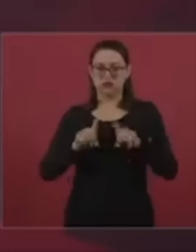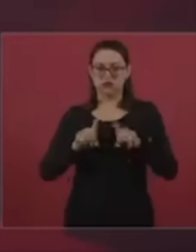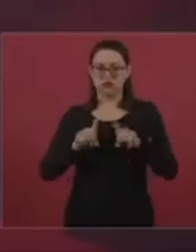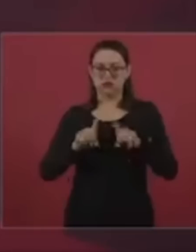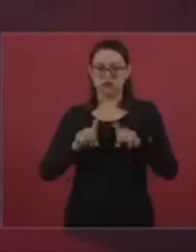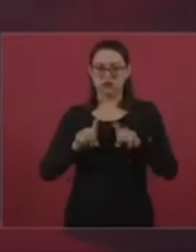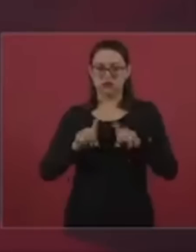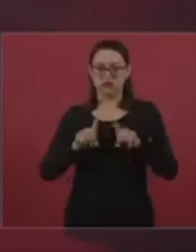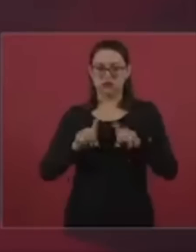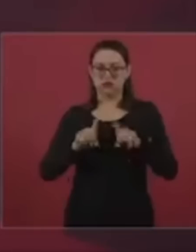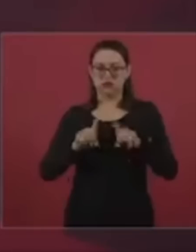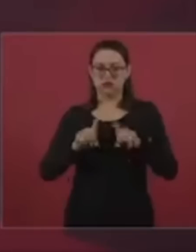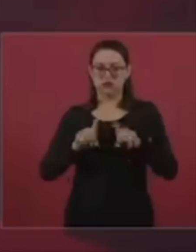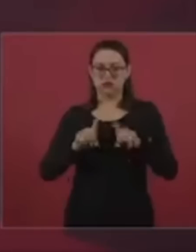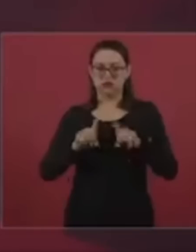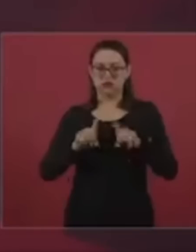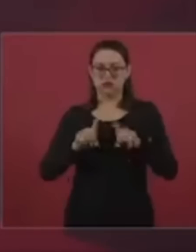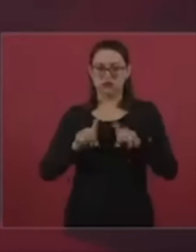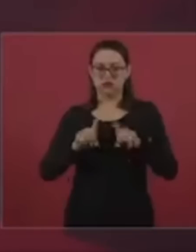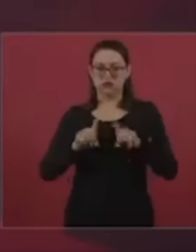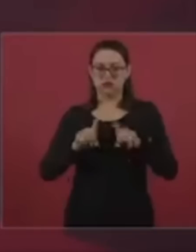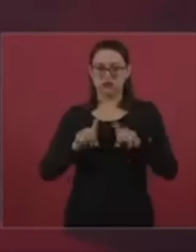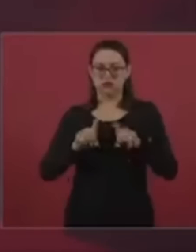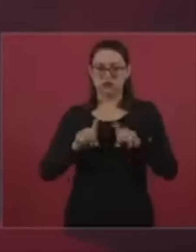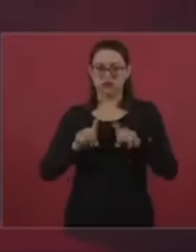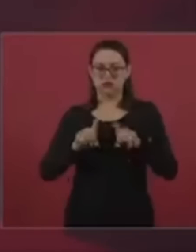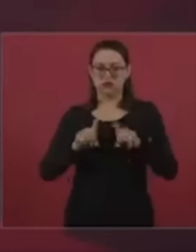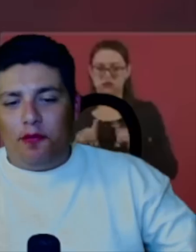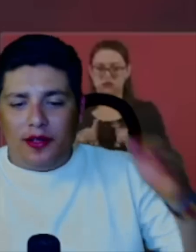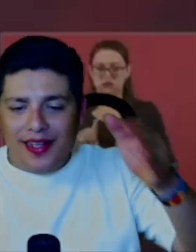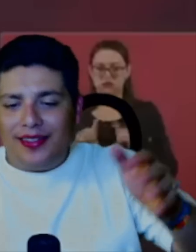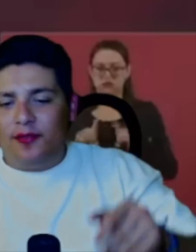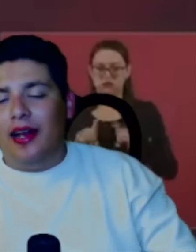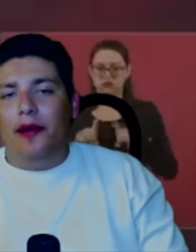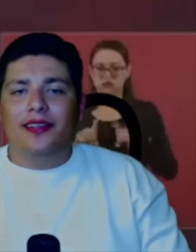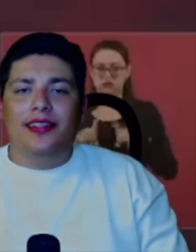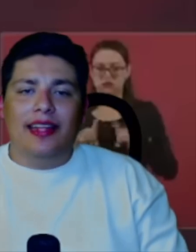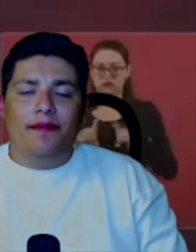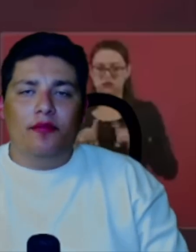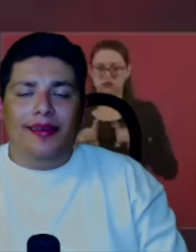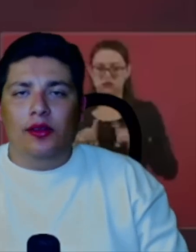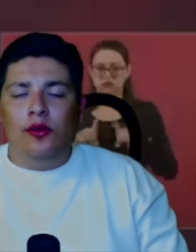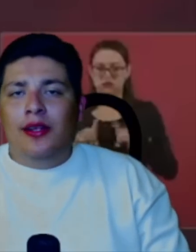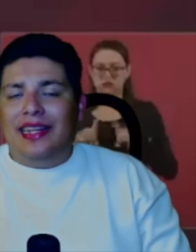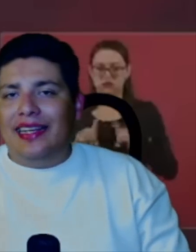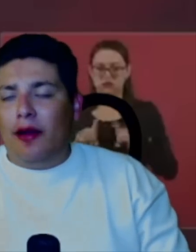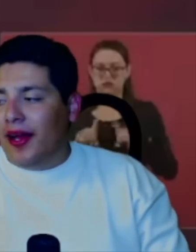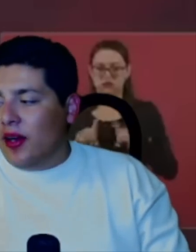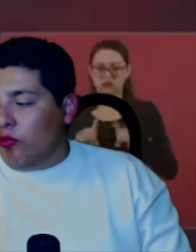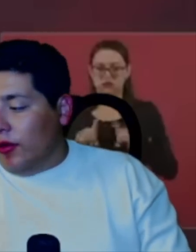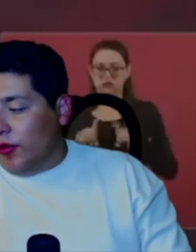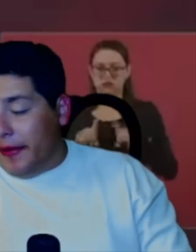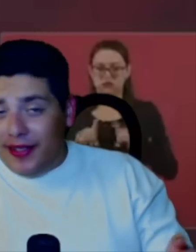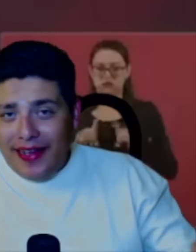Pues ahí está, familia, lo que dijo el presidente López Obrador, y obviamente pues estas palabras están dando de qué